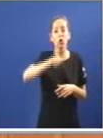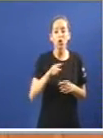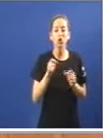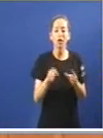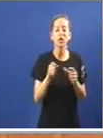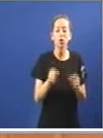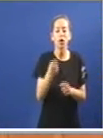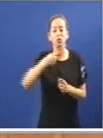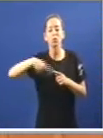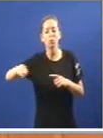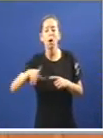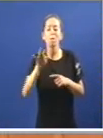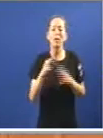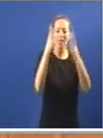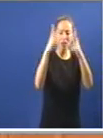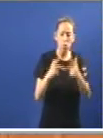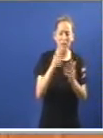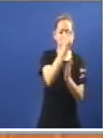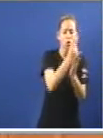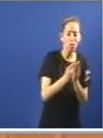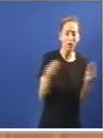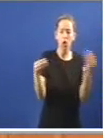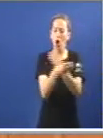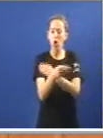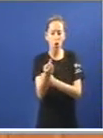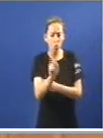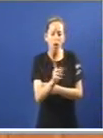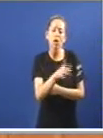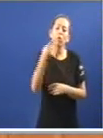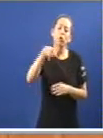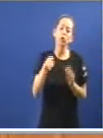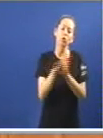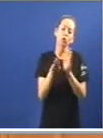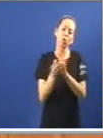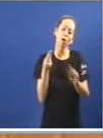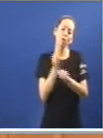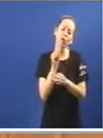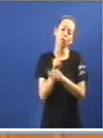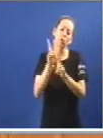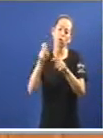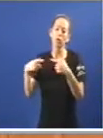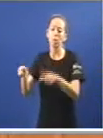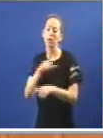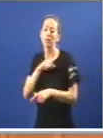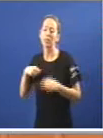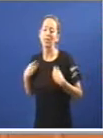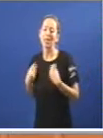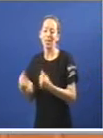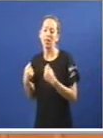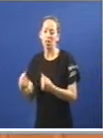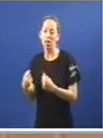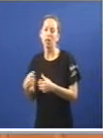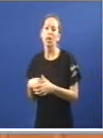as contas nunca habrá bancos orzamentos que siguen incrementándose investimentos la sanidad privada es gestión la